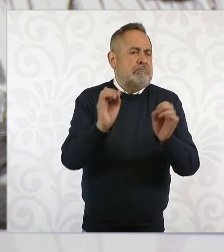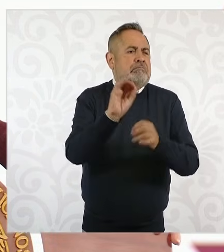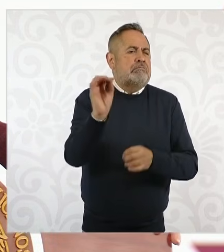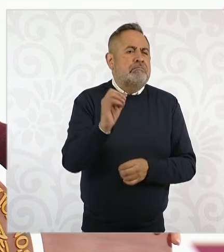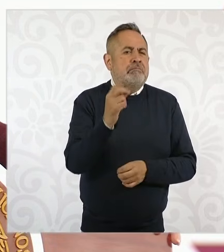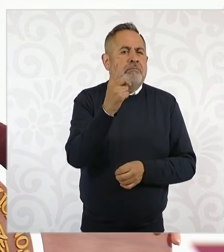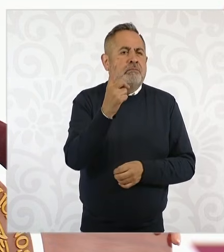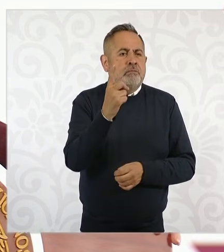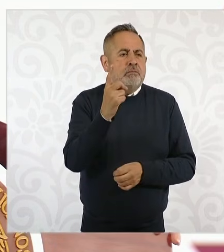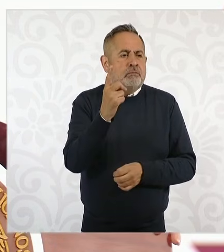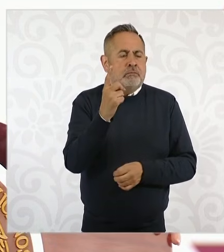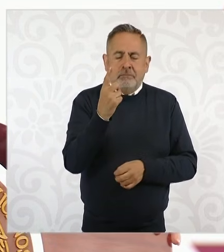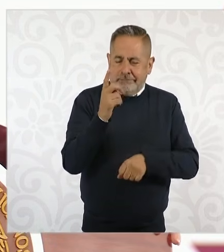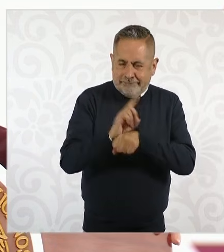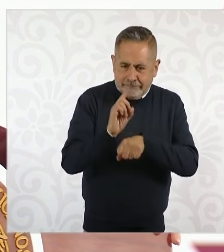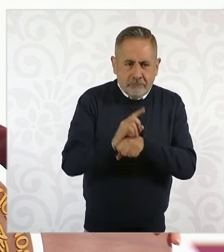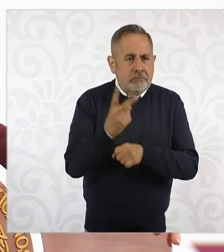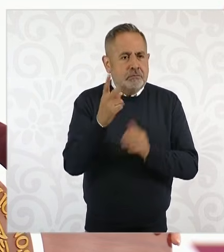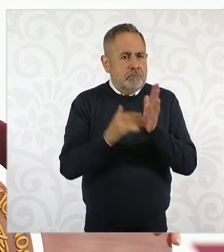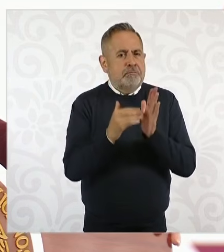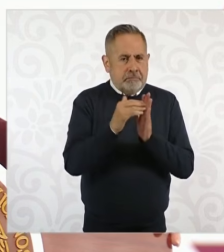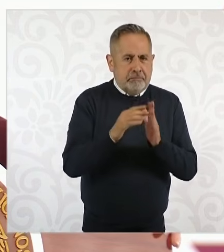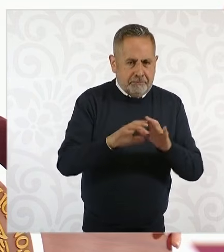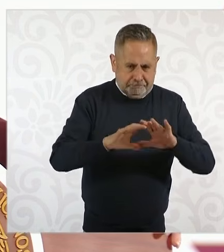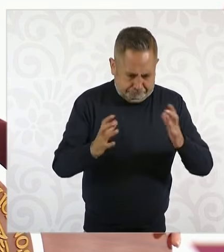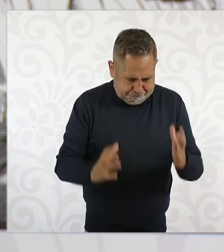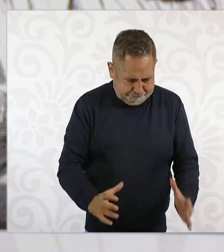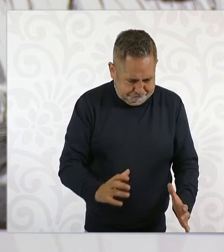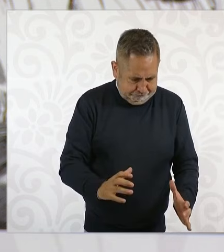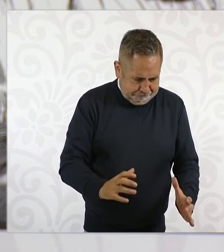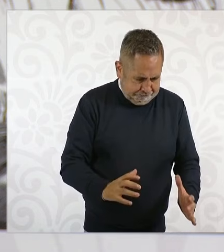diarios y hubiera quedado petróleo para más años.